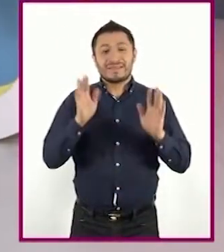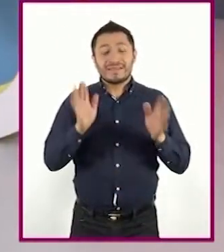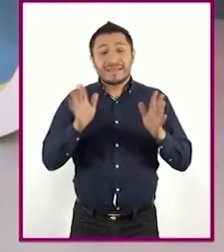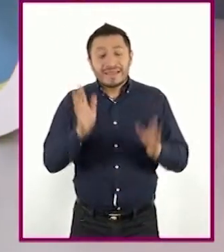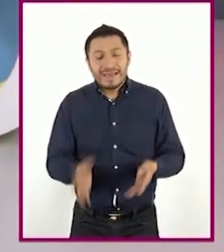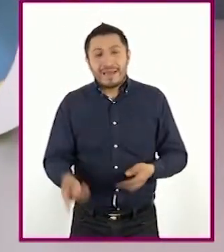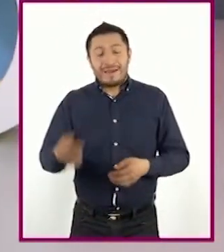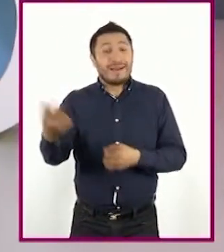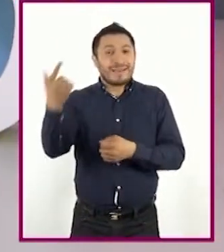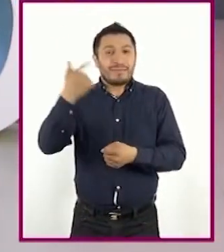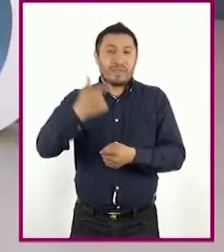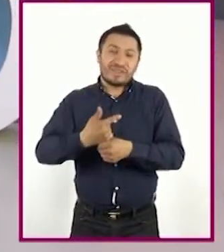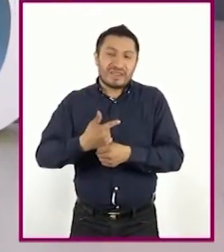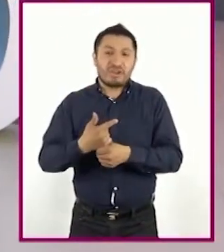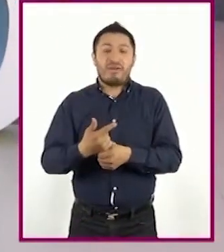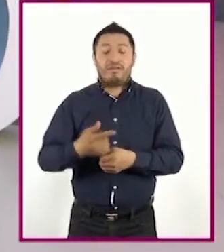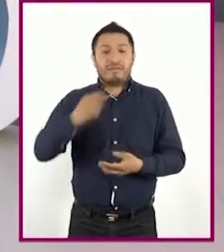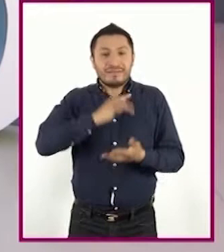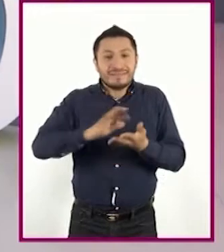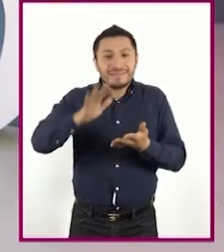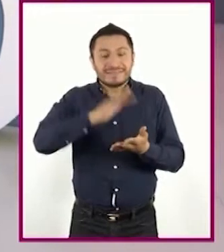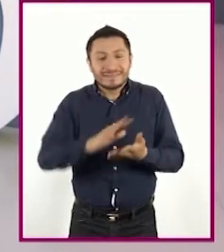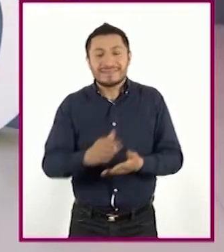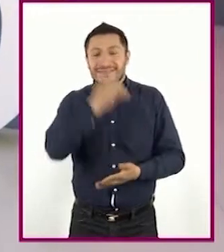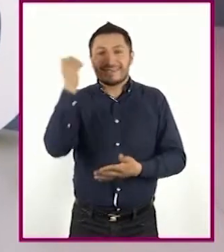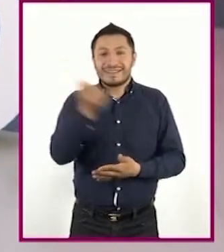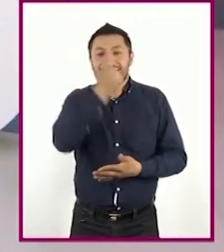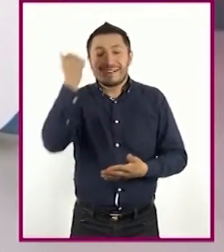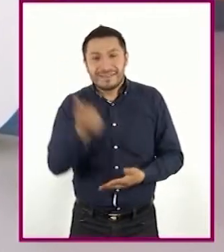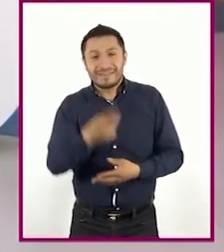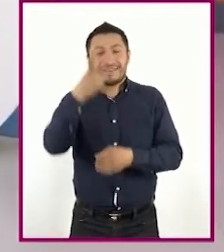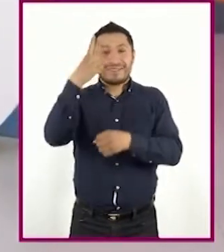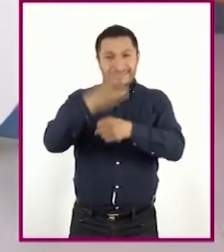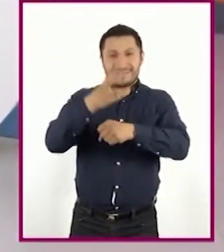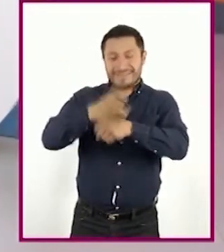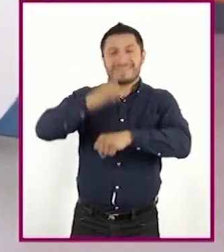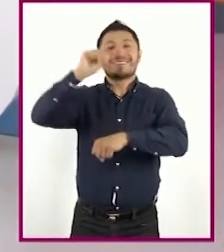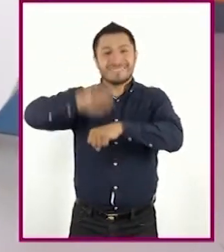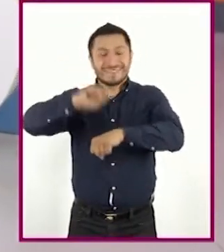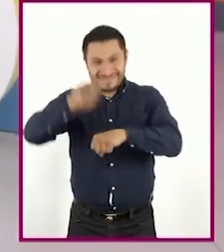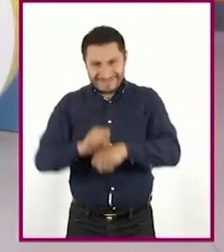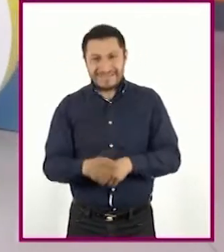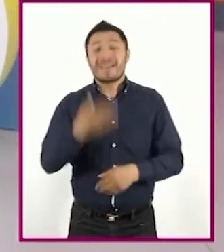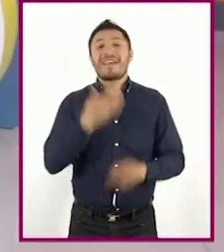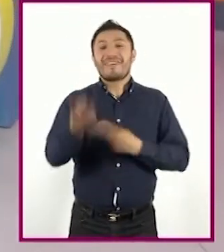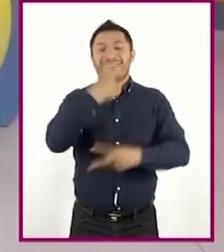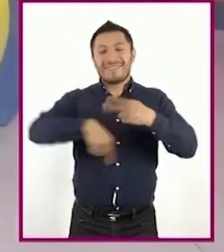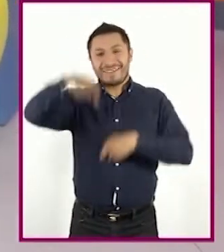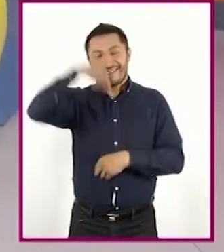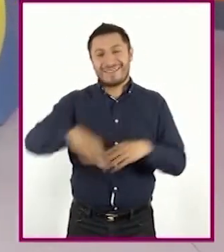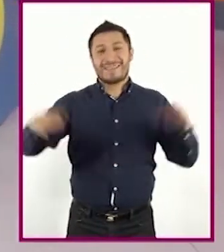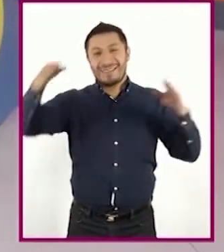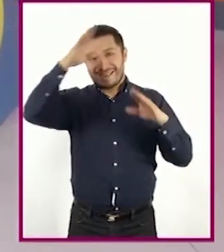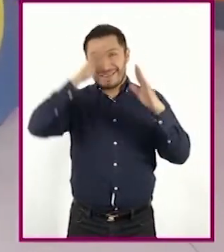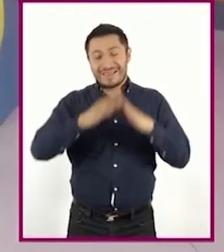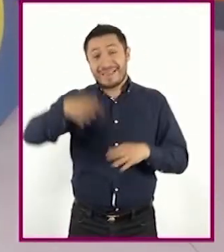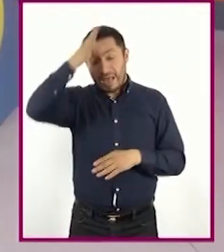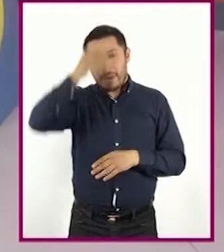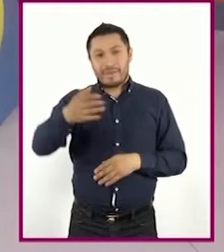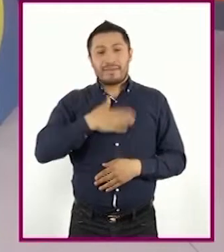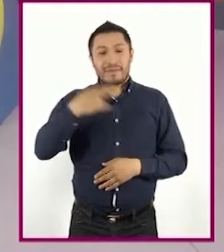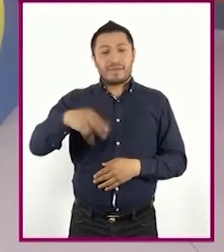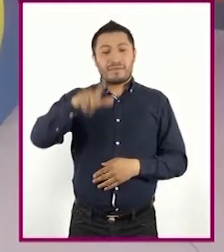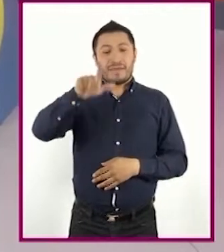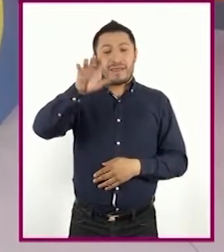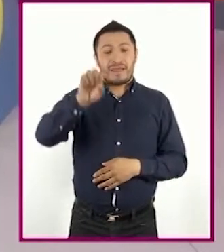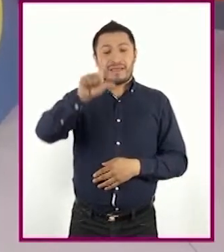Me encontraron leyendo. Alumnas y alumnos de tercer grado de secundaria, sean bienvenidos a Aprende en Casa. Soy Leslie Mendívil